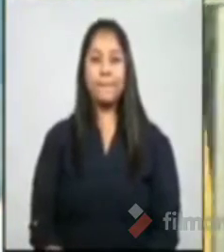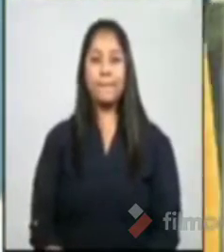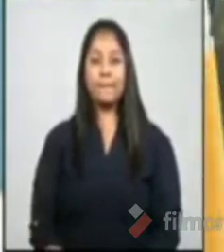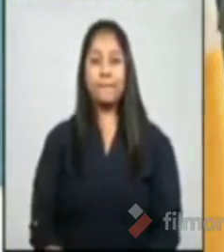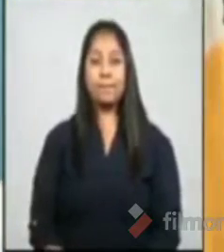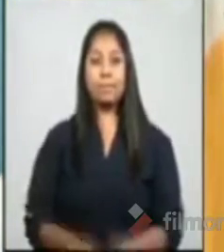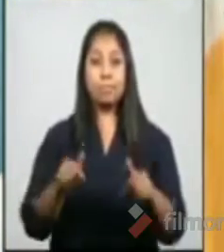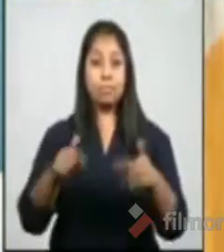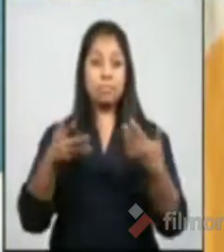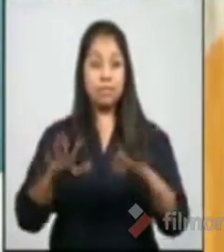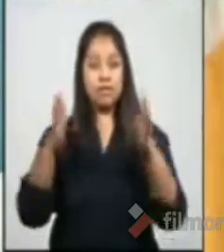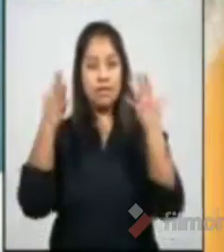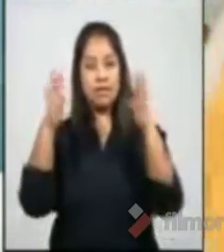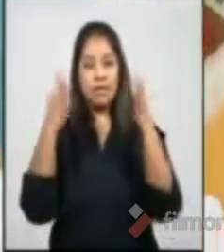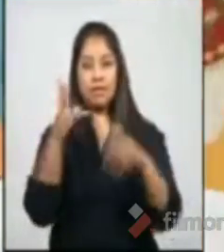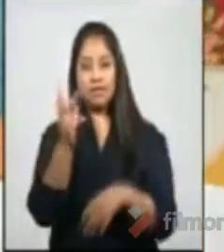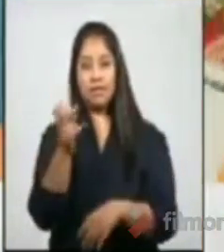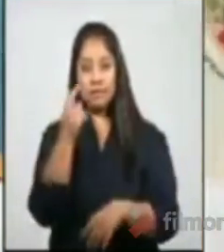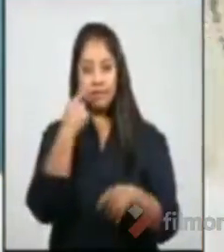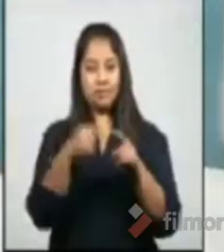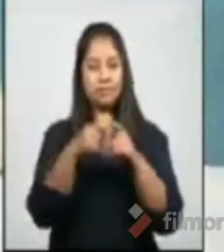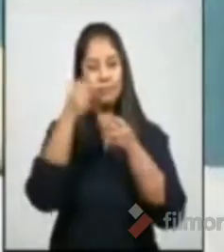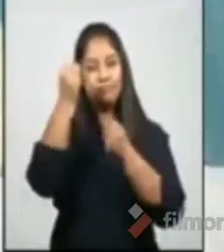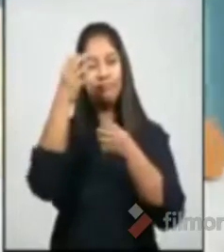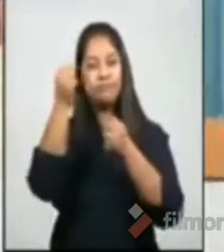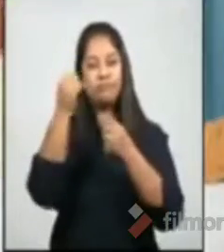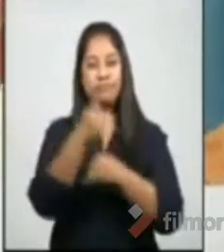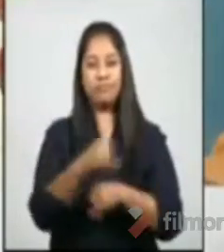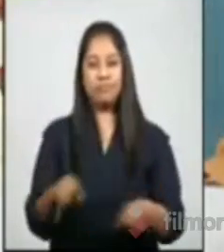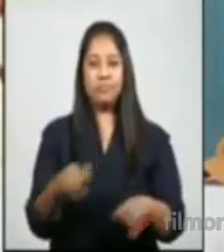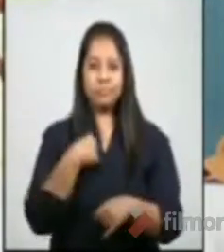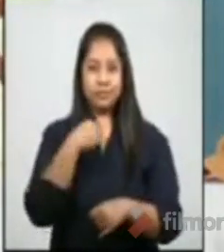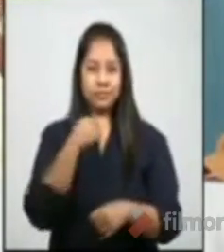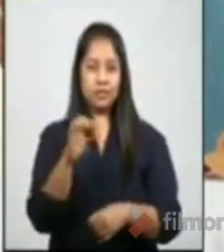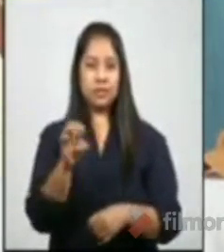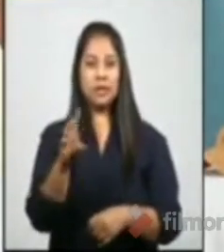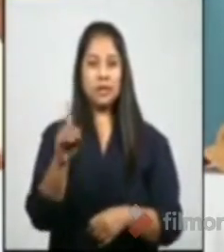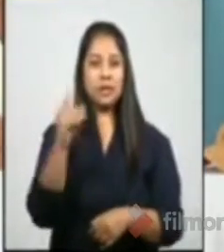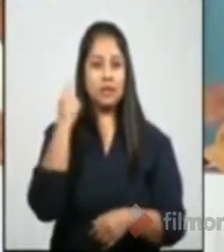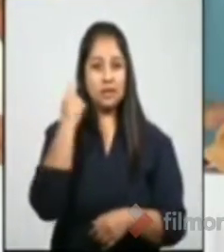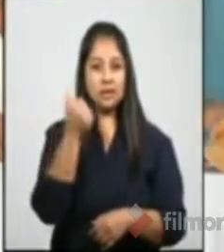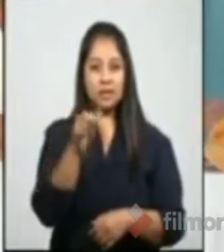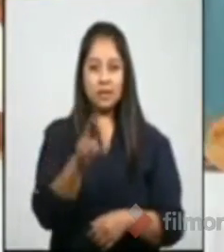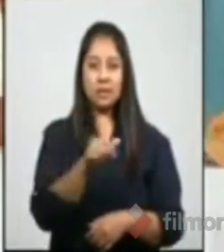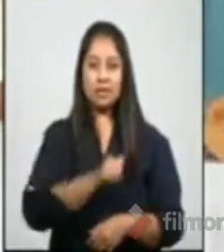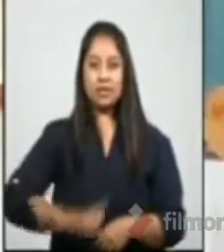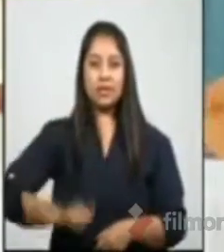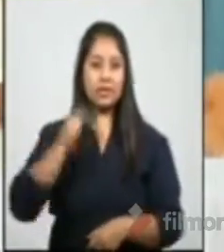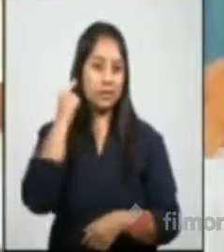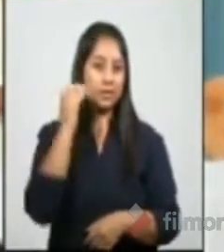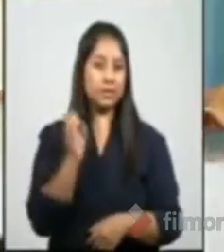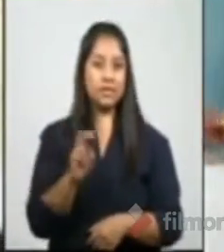Vamos a brindar otro fuerte aplauso a estas emotivas palabras del ingeniero Edgar Amílcar Escalante, alcalde de Génova.